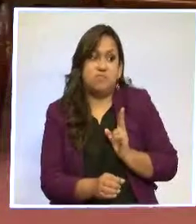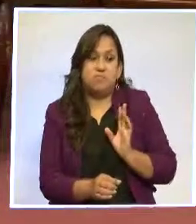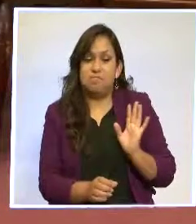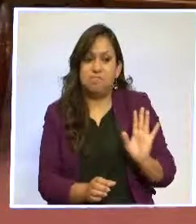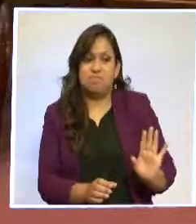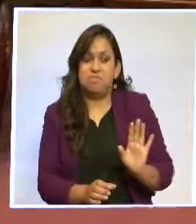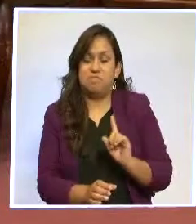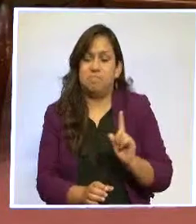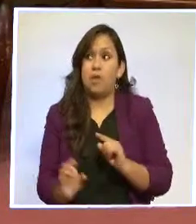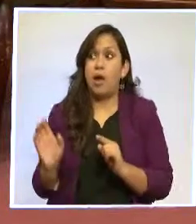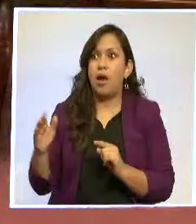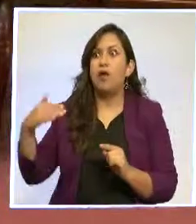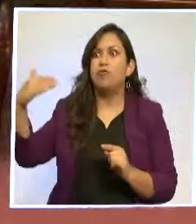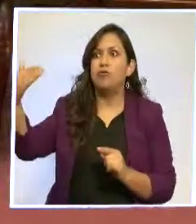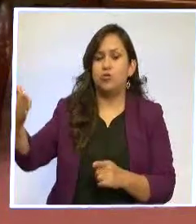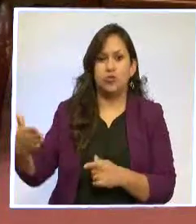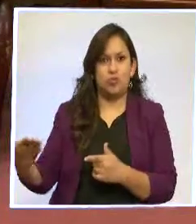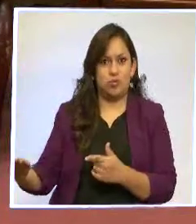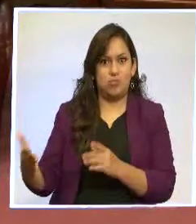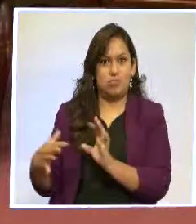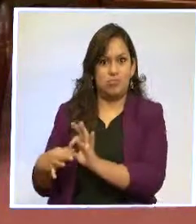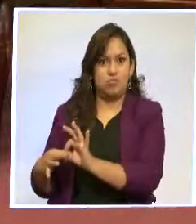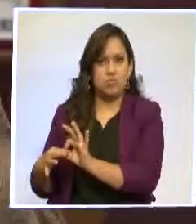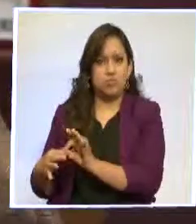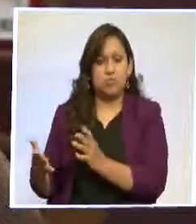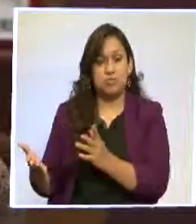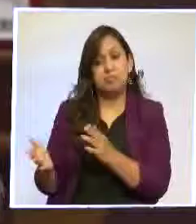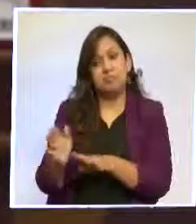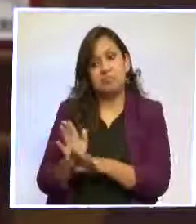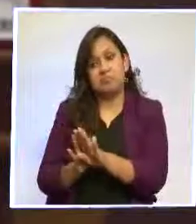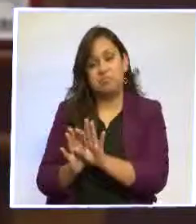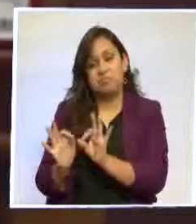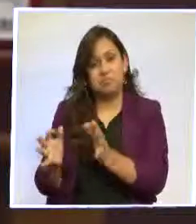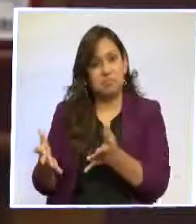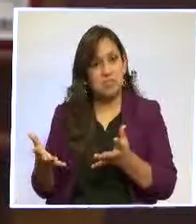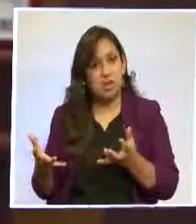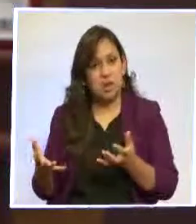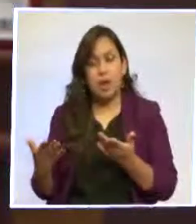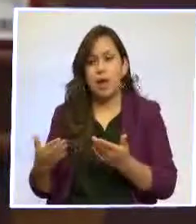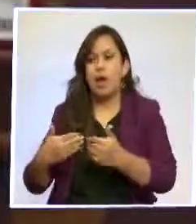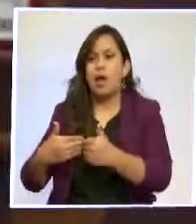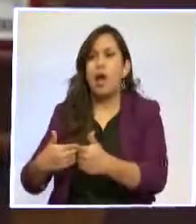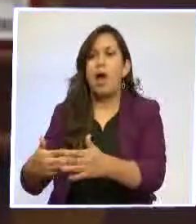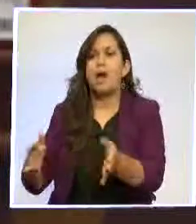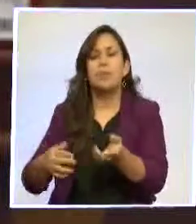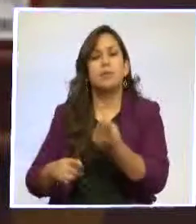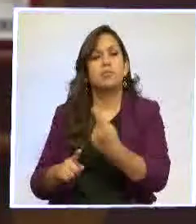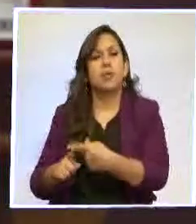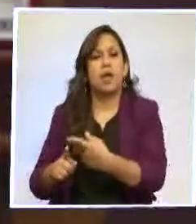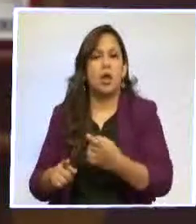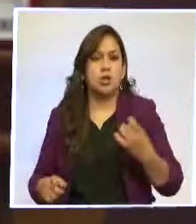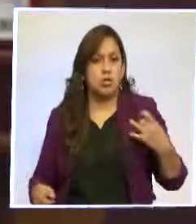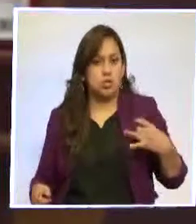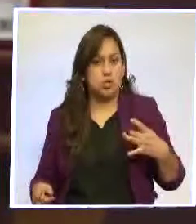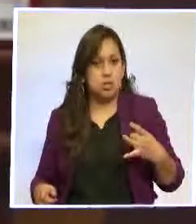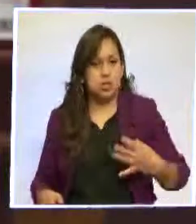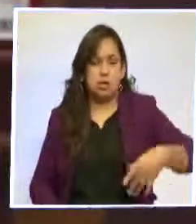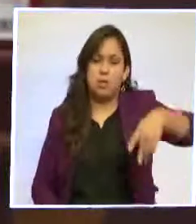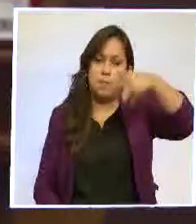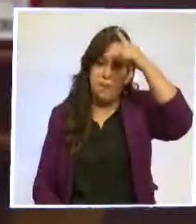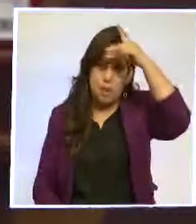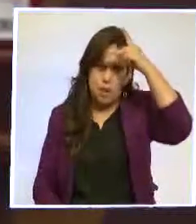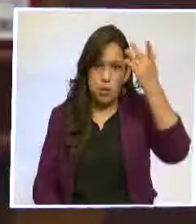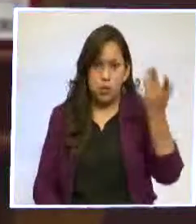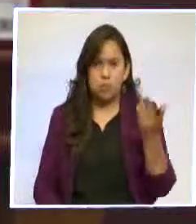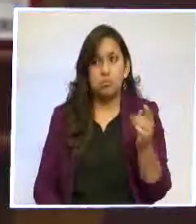exterior, que mira el desarrollo propio, el desarrollo endógeno, y plantea abrir los mercados, como es el caso de Chile o como es el caso del Perú. Entonces